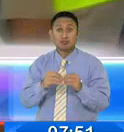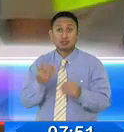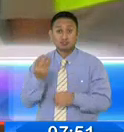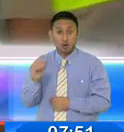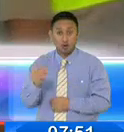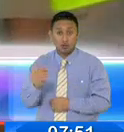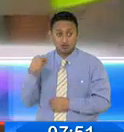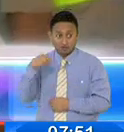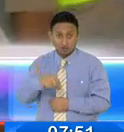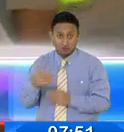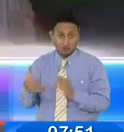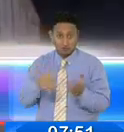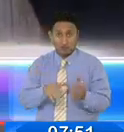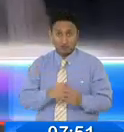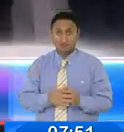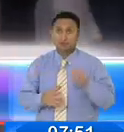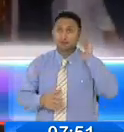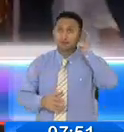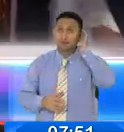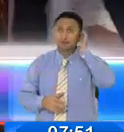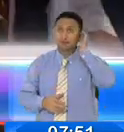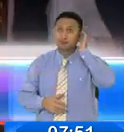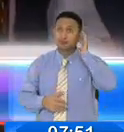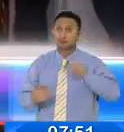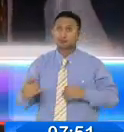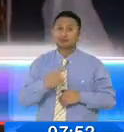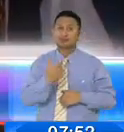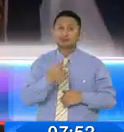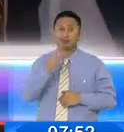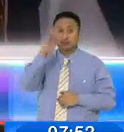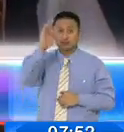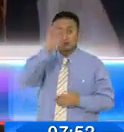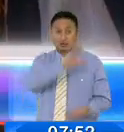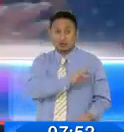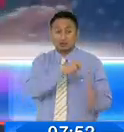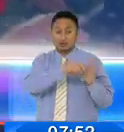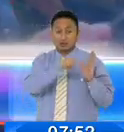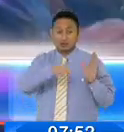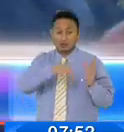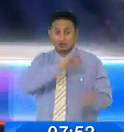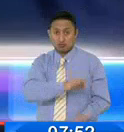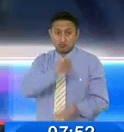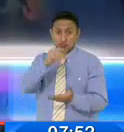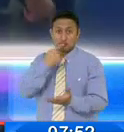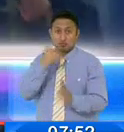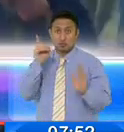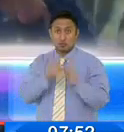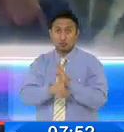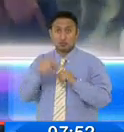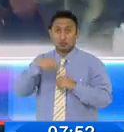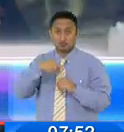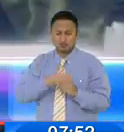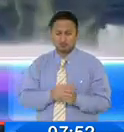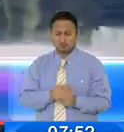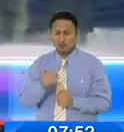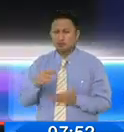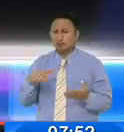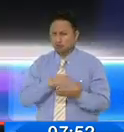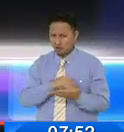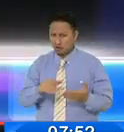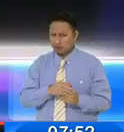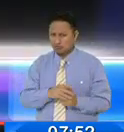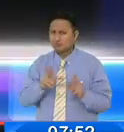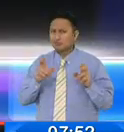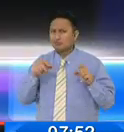va a pasar por lo mismo. El representante legal de la familia de la víctima denuncia algunas anomalías en torno a